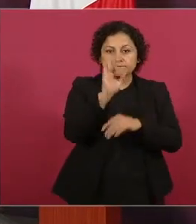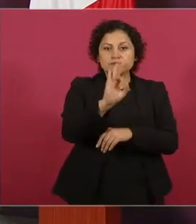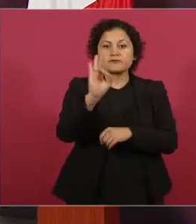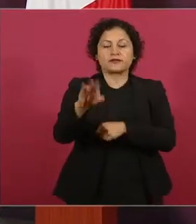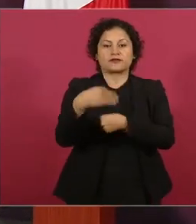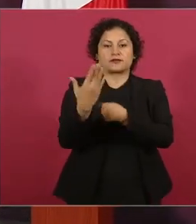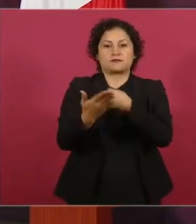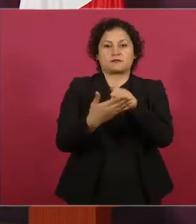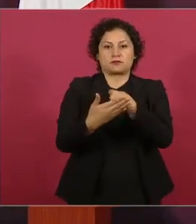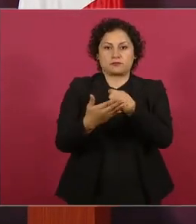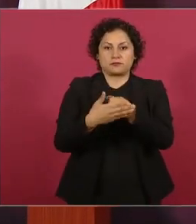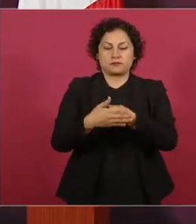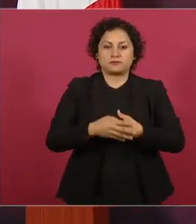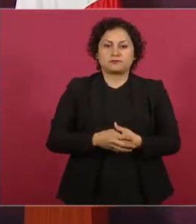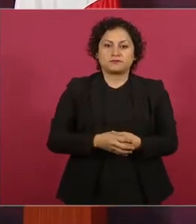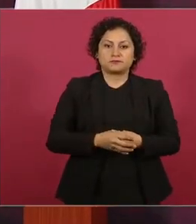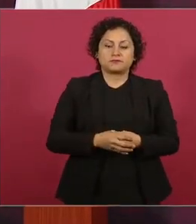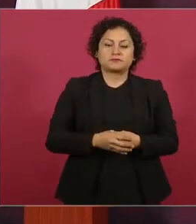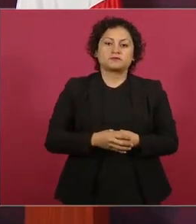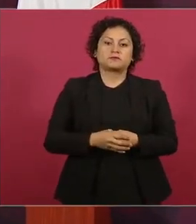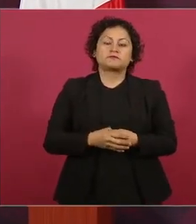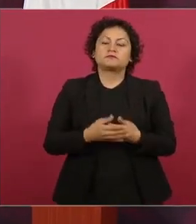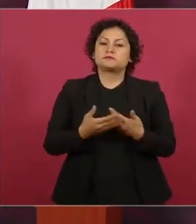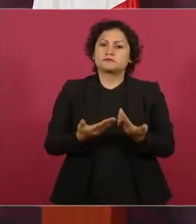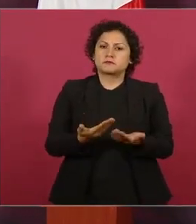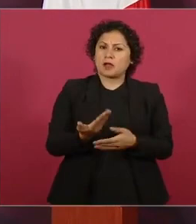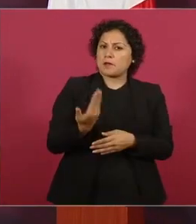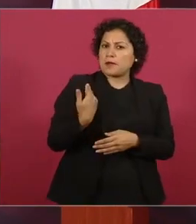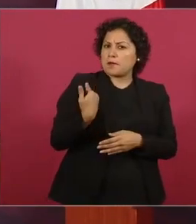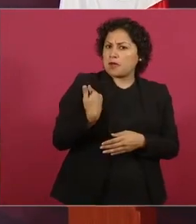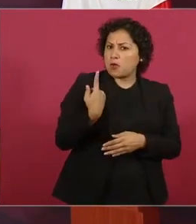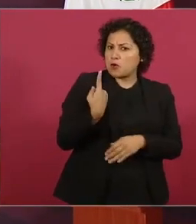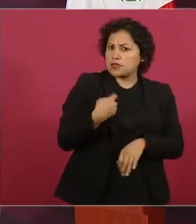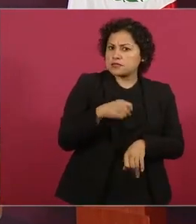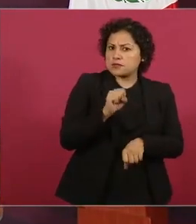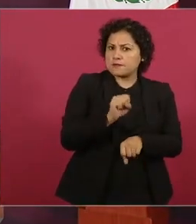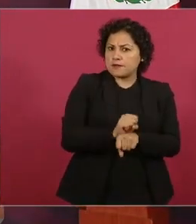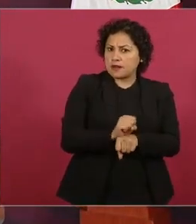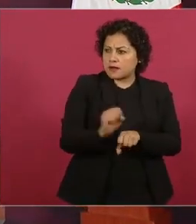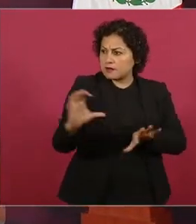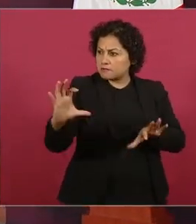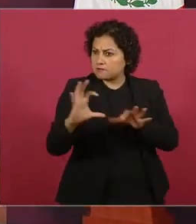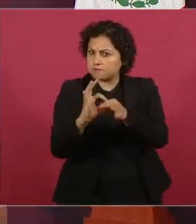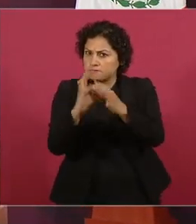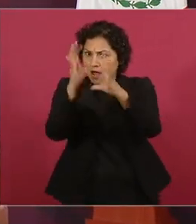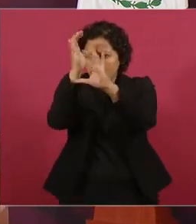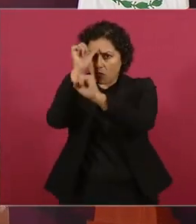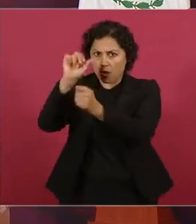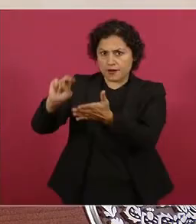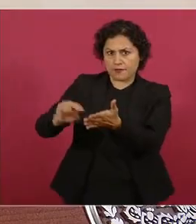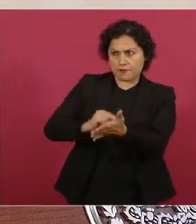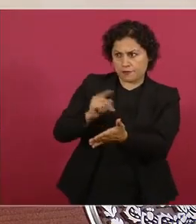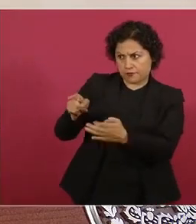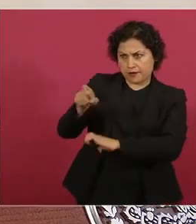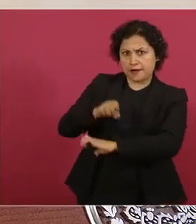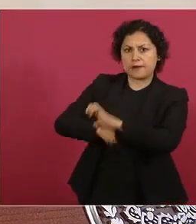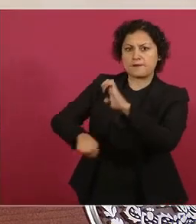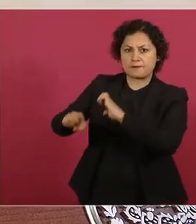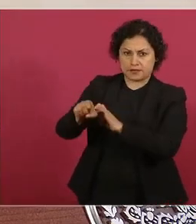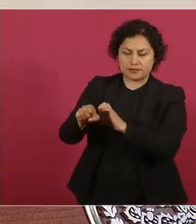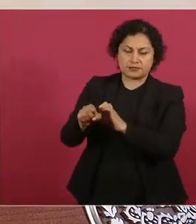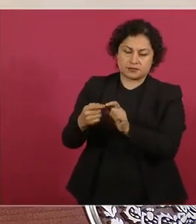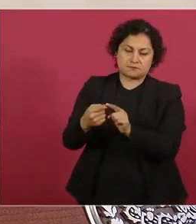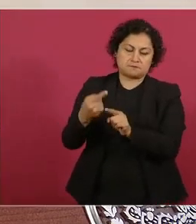Apenas se firmó hace una semana el convenio ya con la empresa. Se